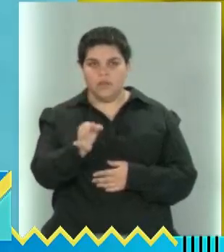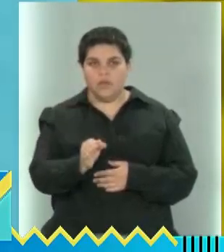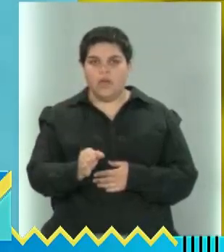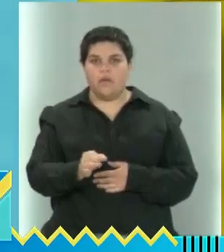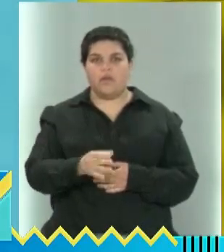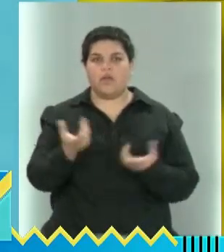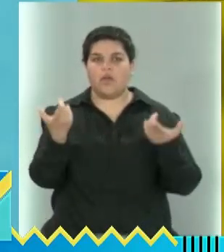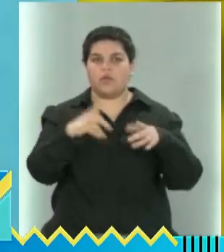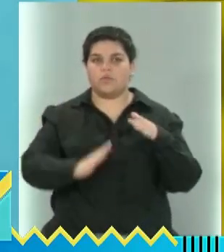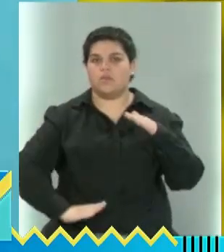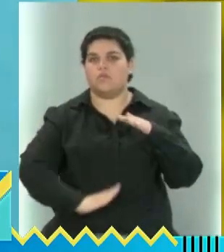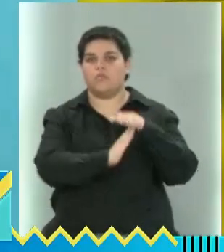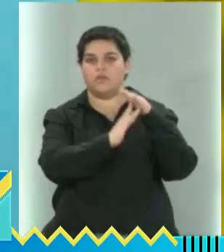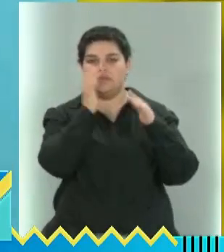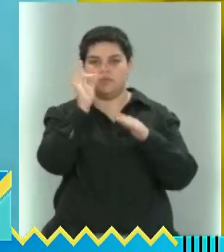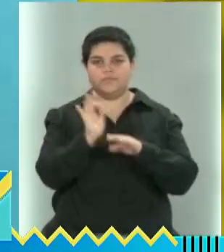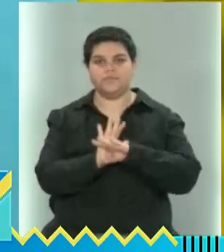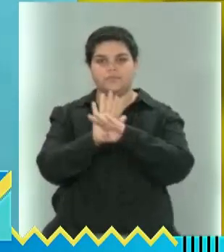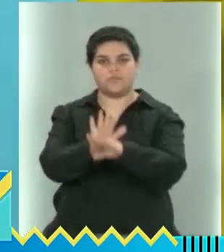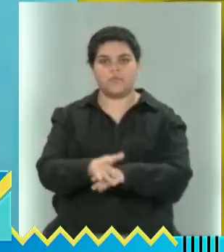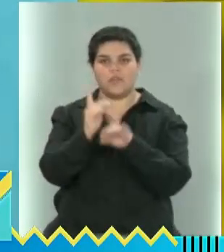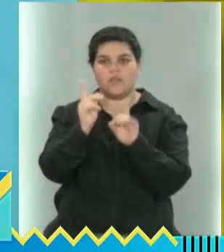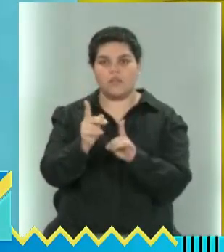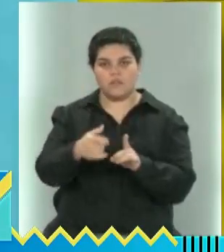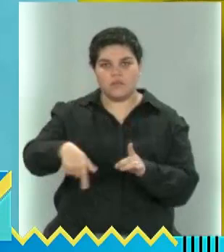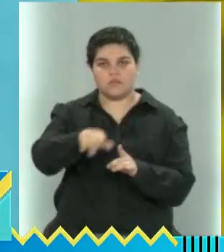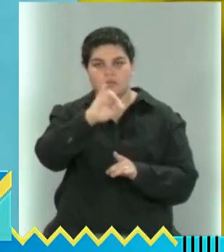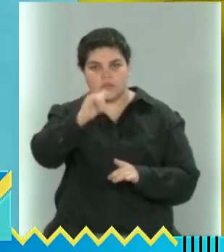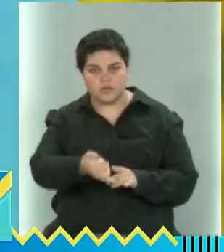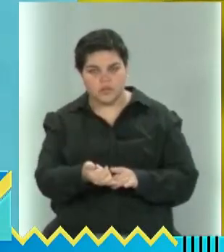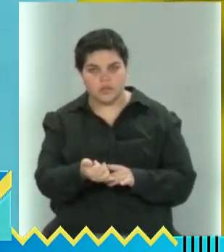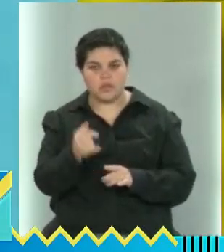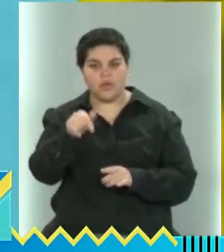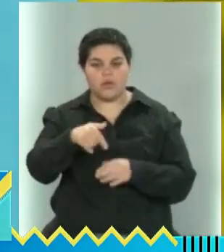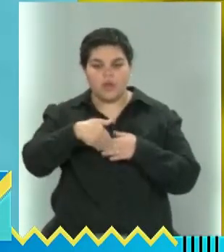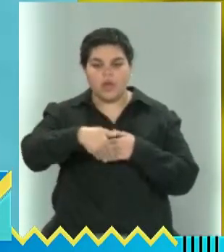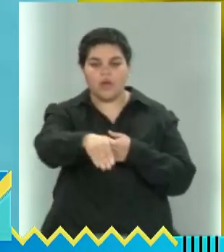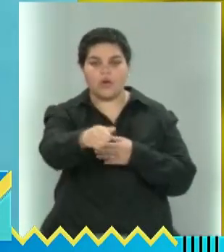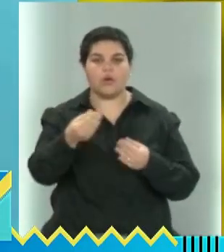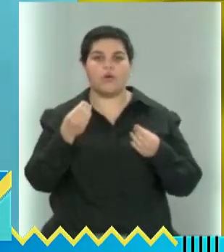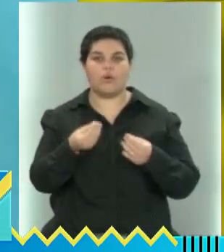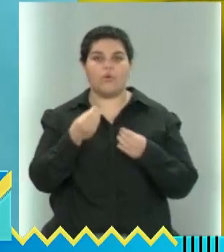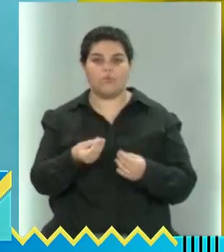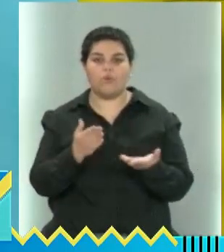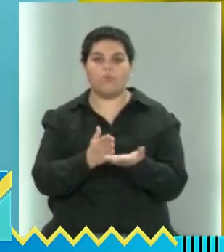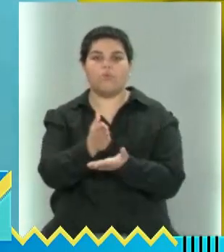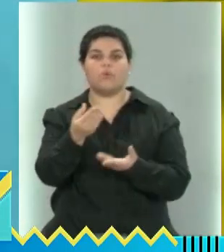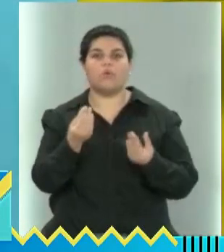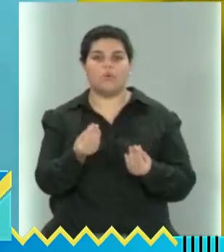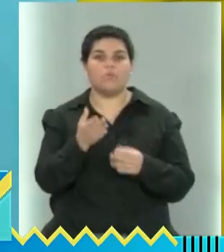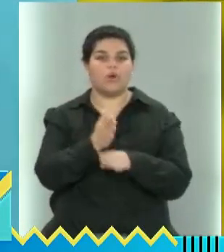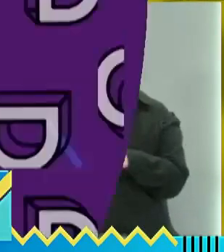Superior, digo, en apoyo a los docentes, ¿cómo continúa todo esto y cuáles van a ser el actuar de las